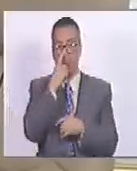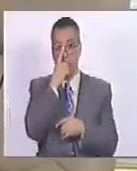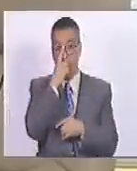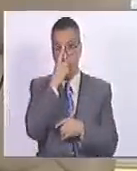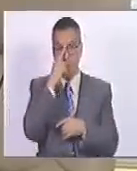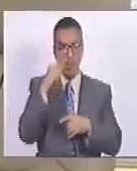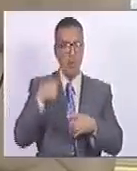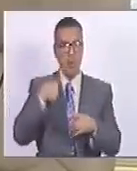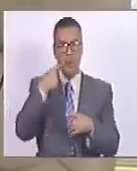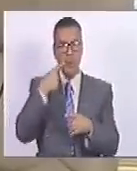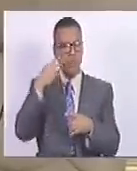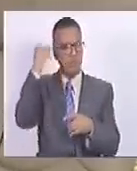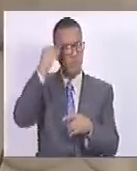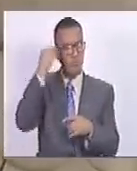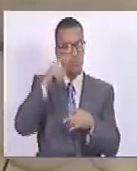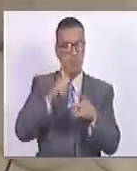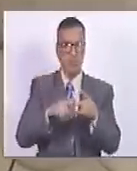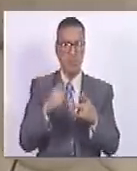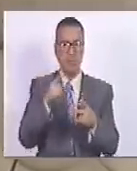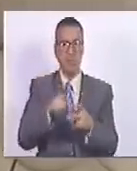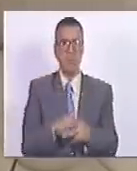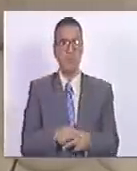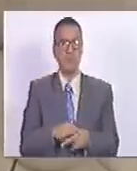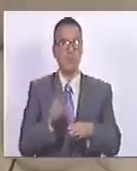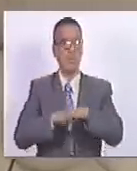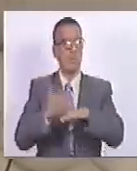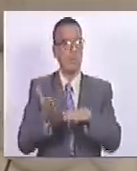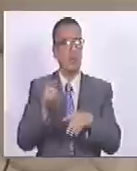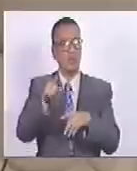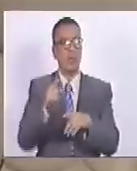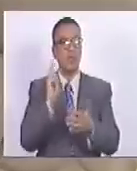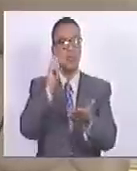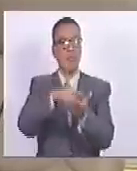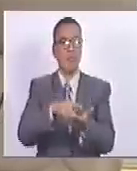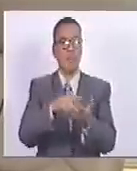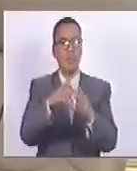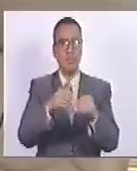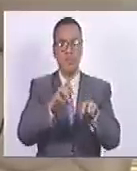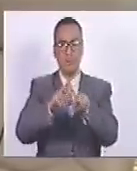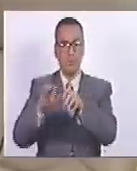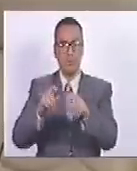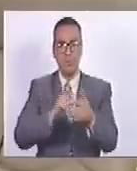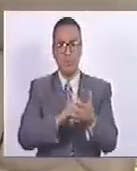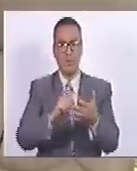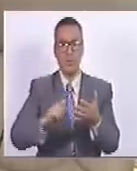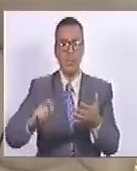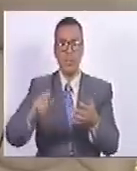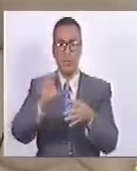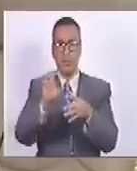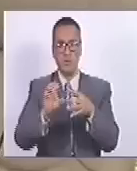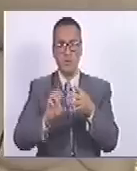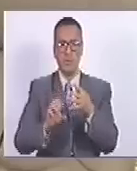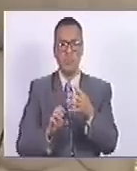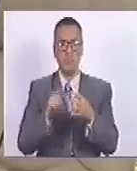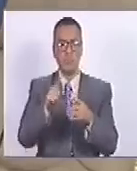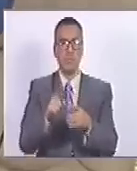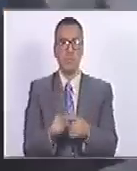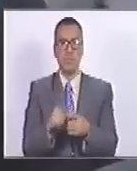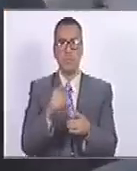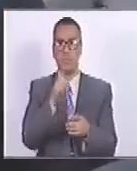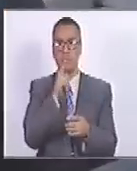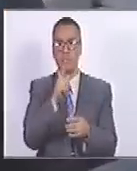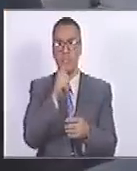no considerarlo, sobre todo porque además participó en la redacción, y por eso las características tan